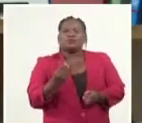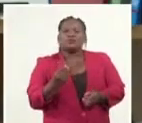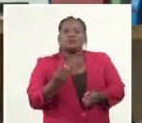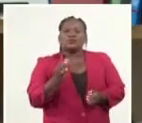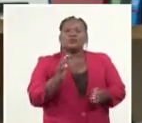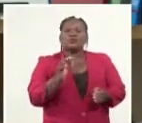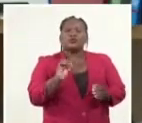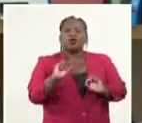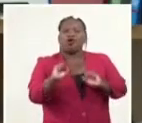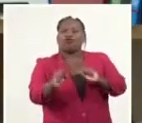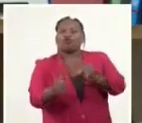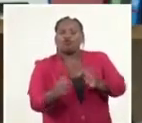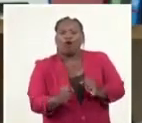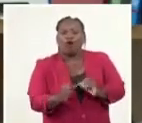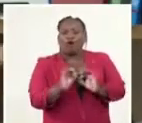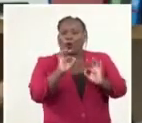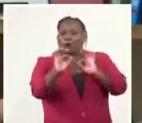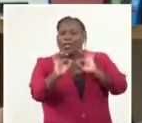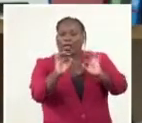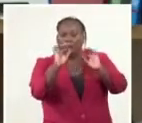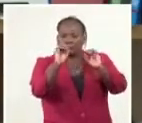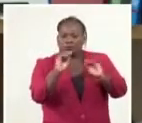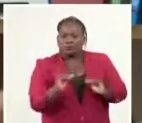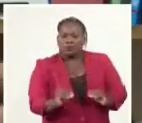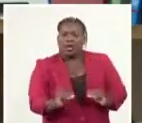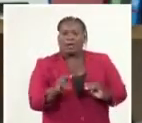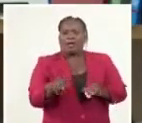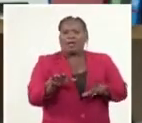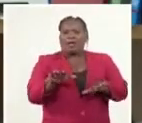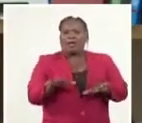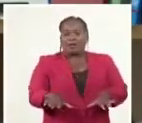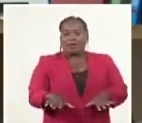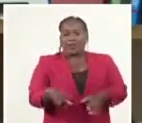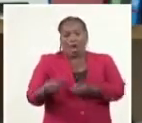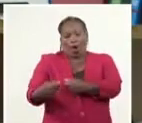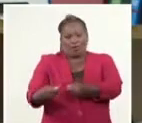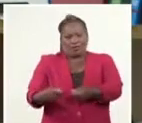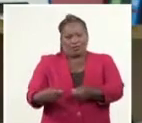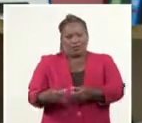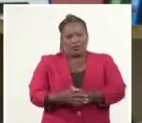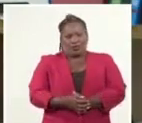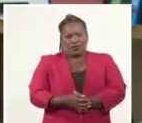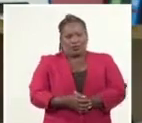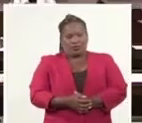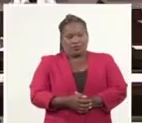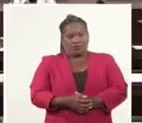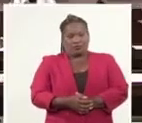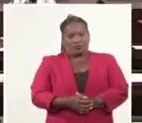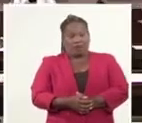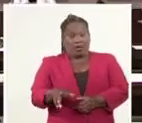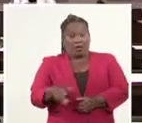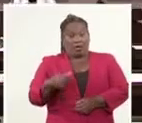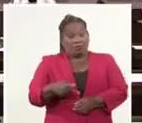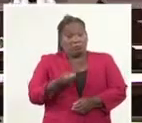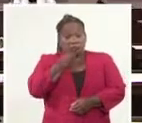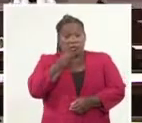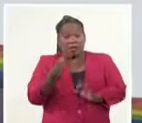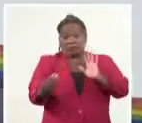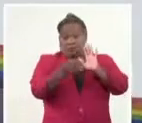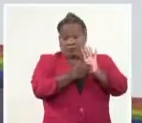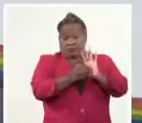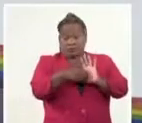con muchos controles, precisamente para evitar que esto pueda tener lugar, incluso con consecuencias penales. El nuevo Código de las